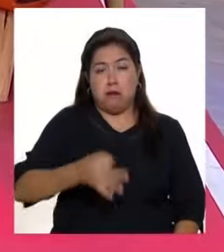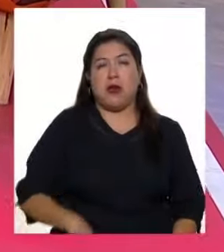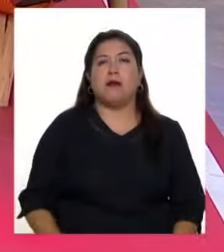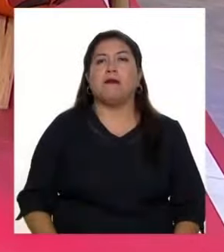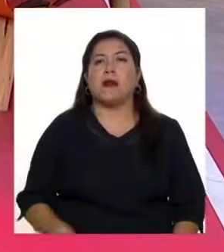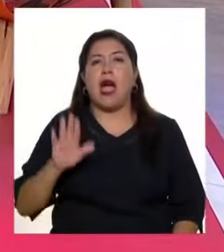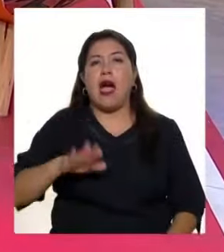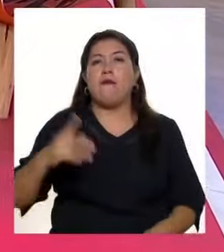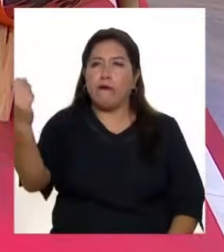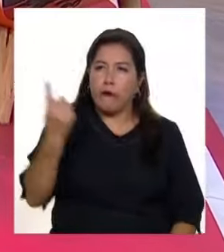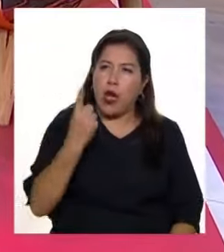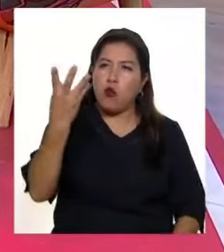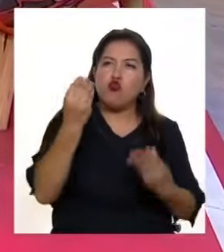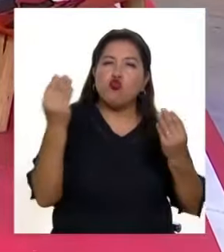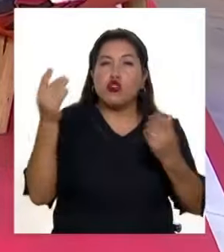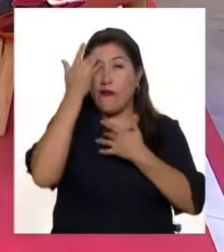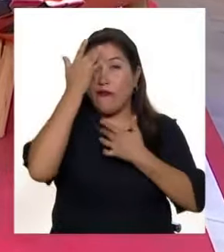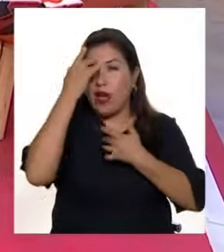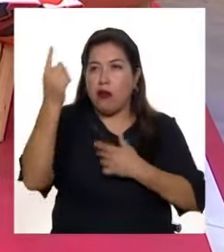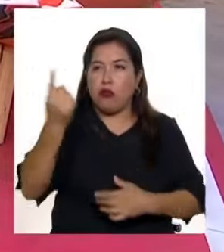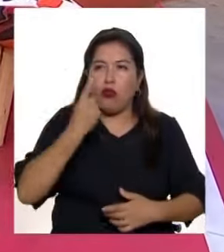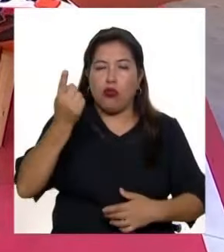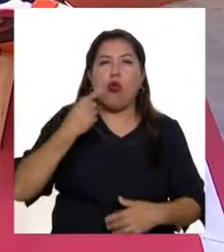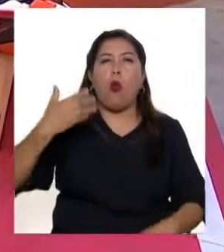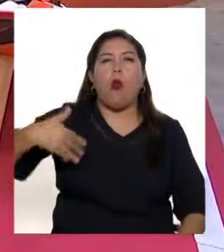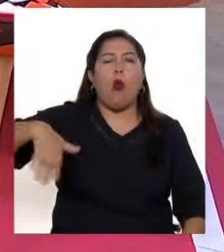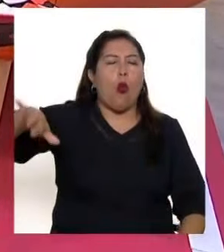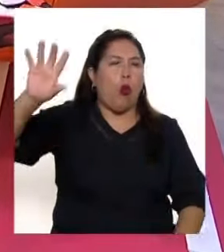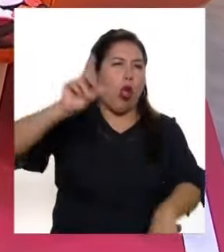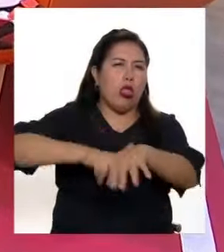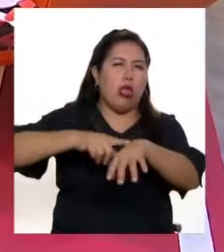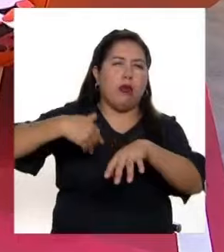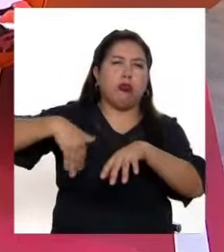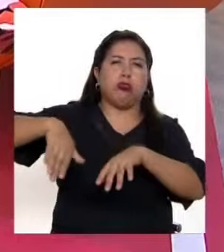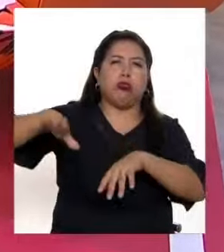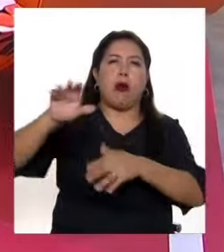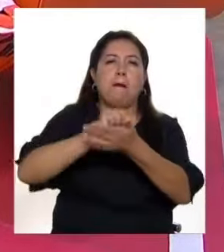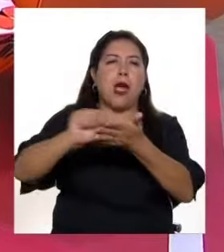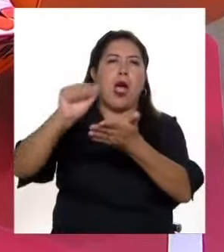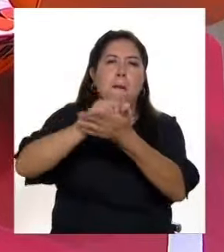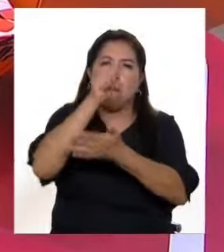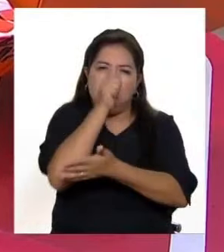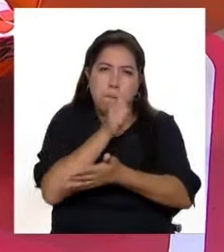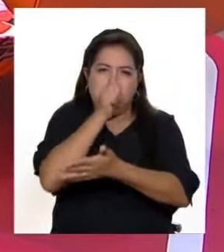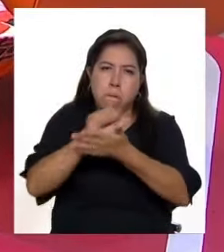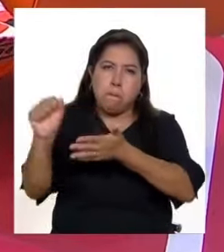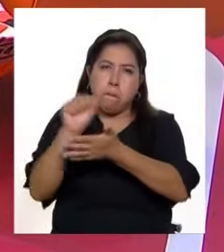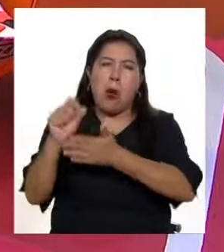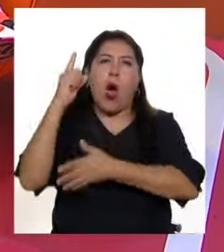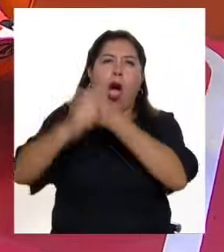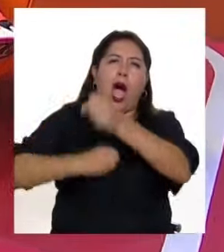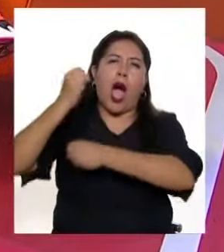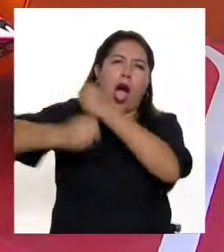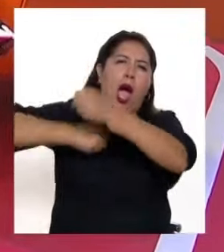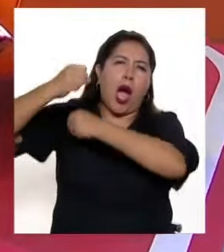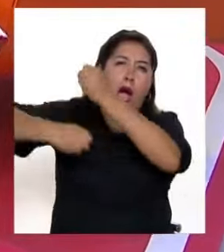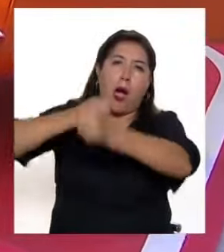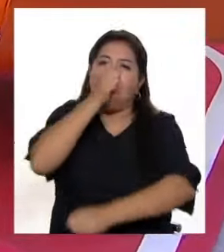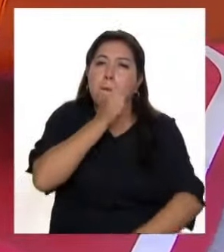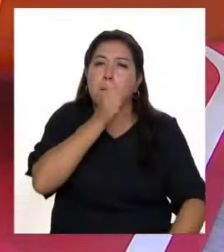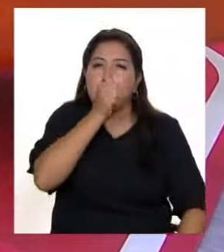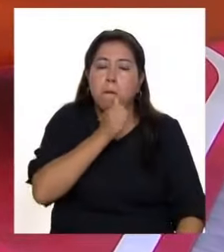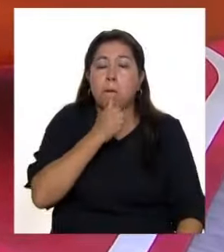vienen a la consulta con mucho tiempo de enfermedad de prostatitis. Pueden venir con meses o incluso años. Lo que pasa es